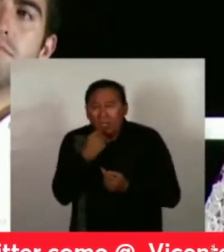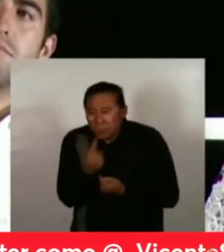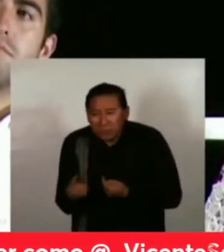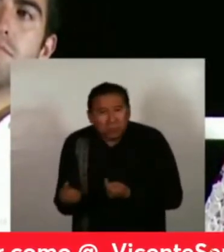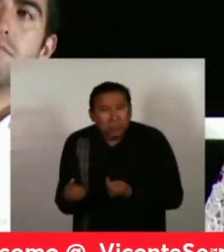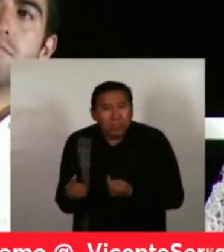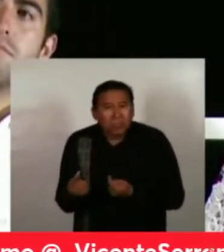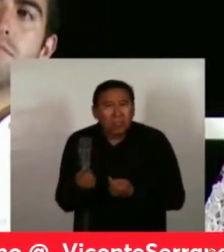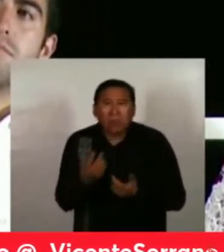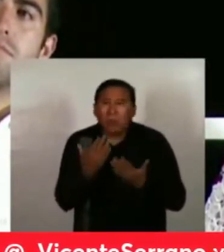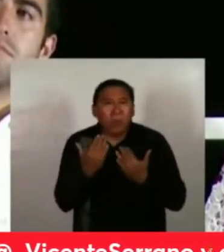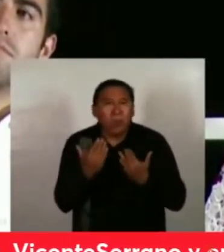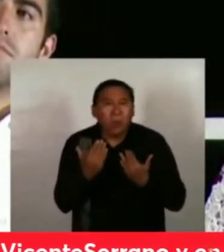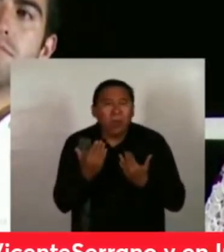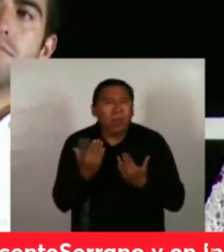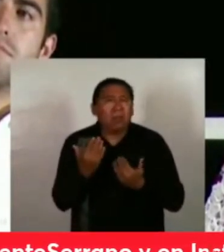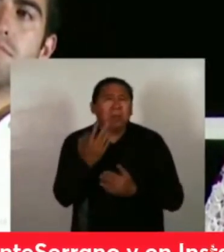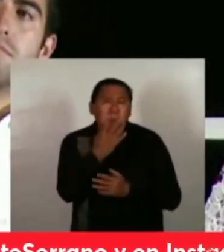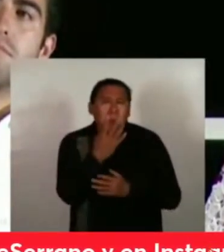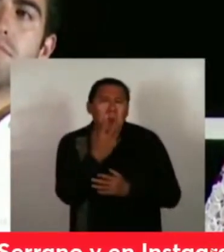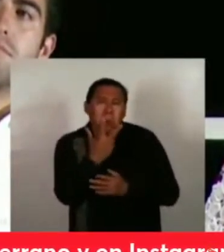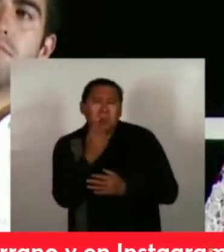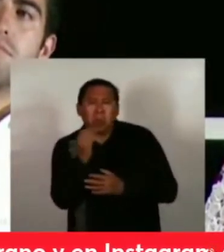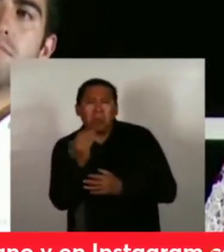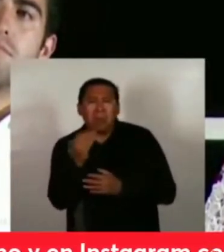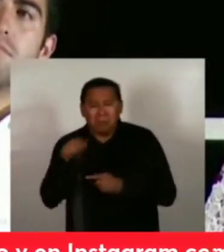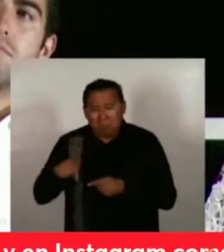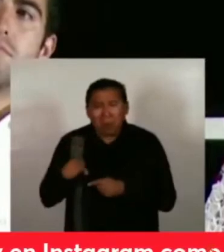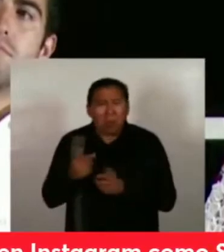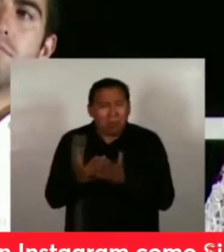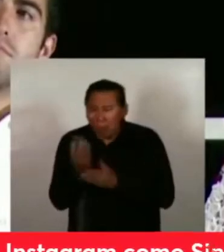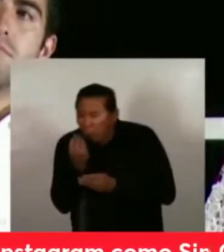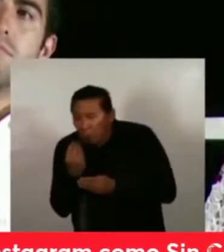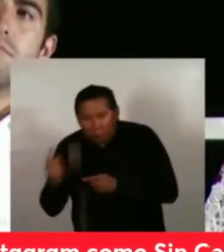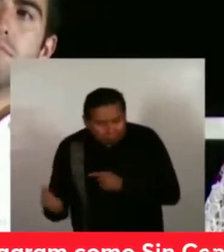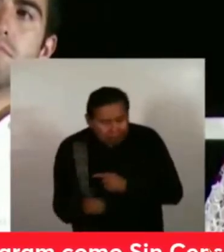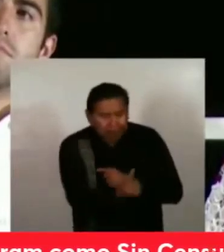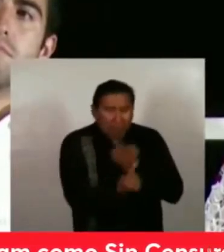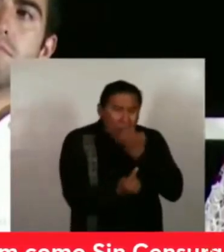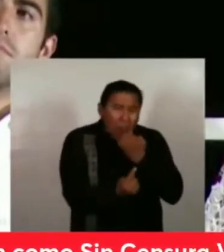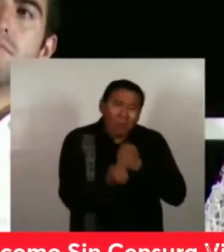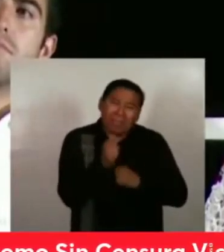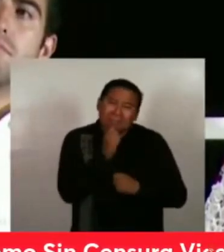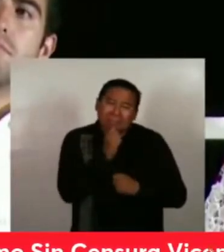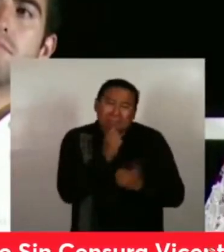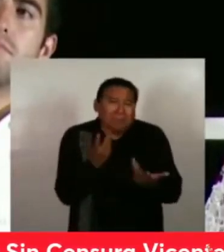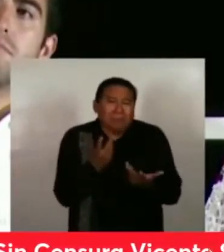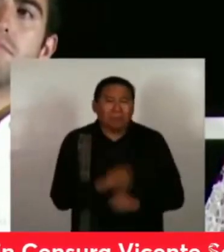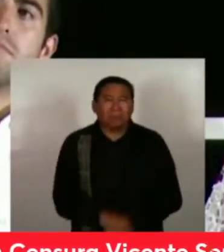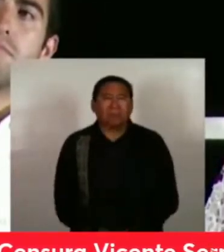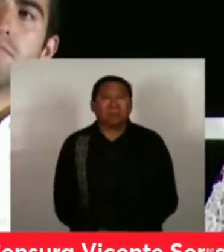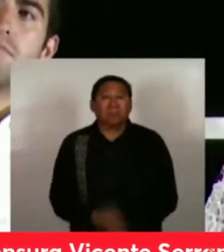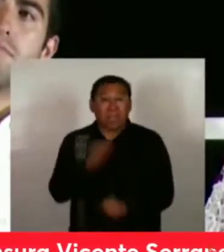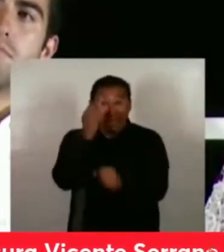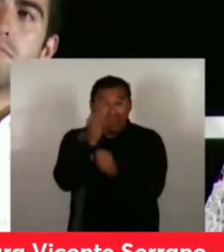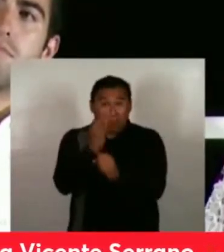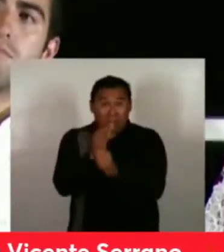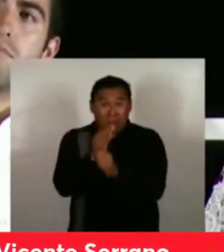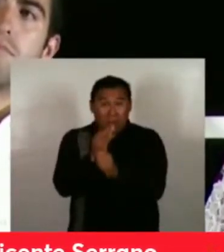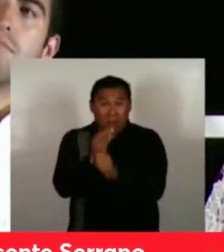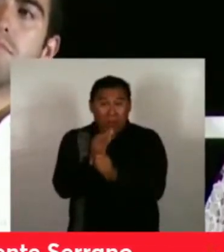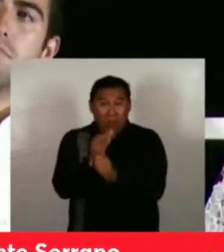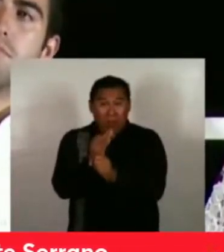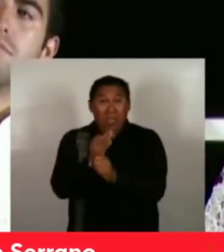una buena calificación, pues porque no llegaron justamente desayunados a la escuela. Ahora que fui jefa